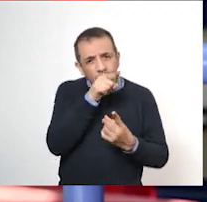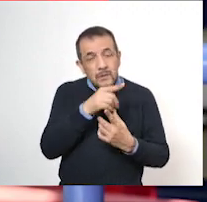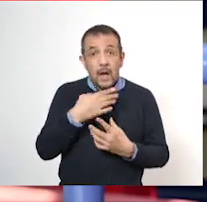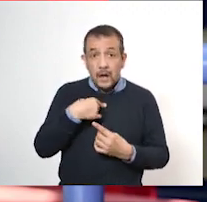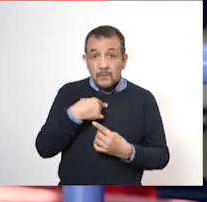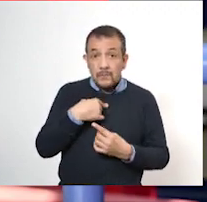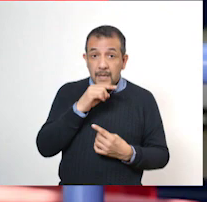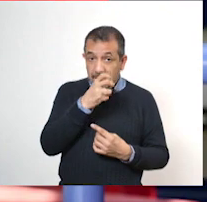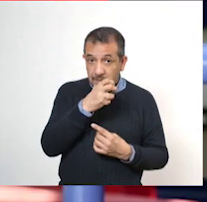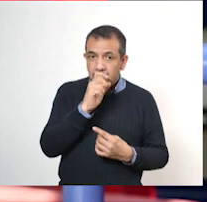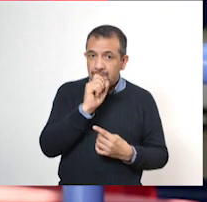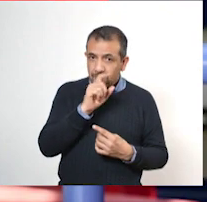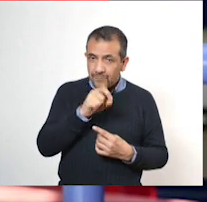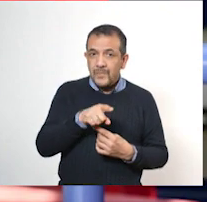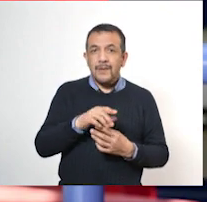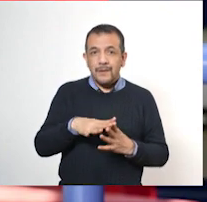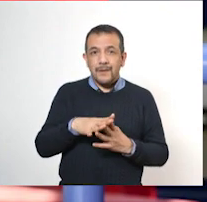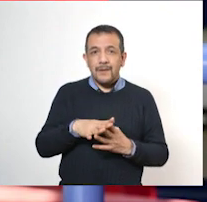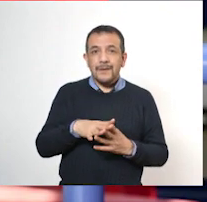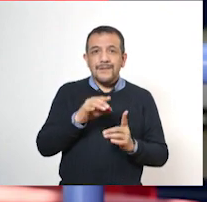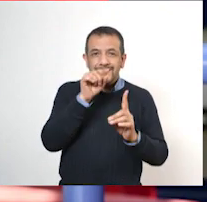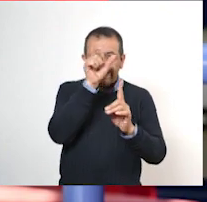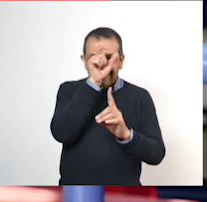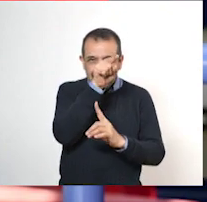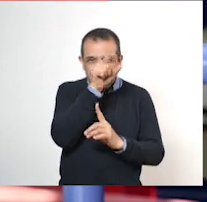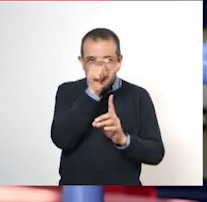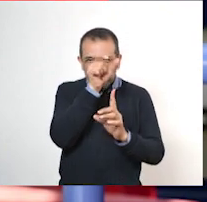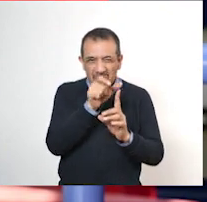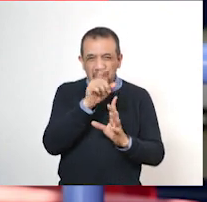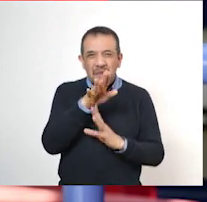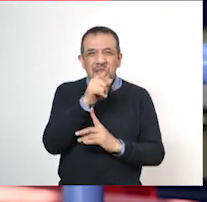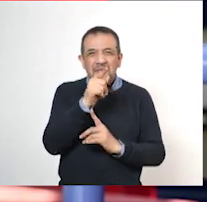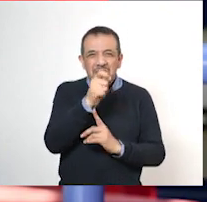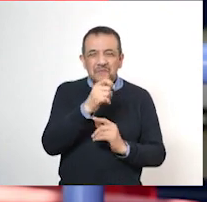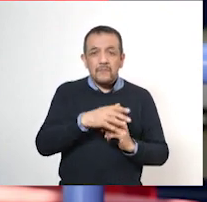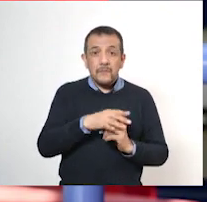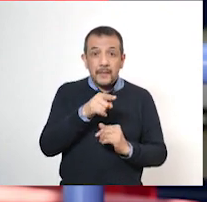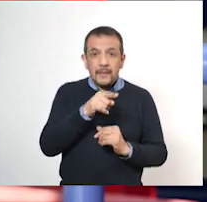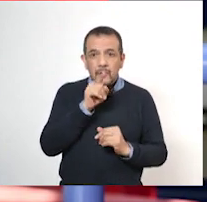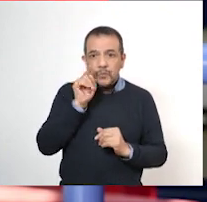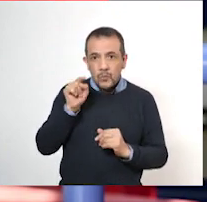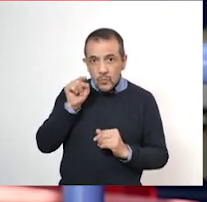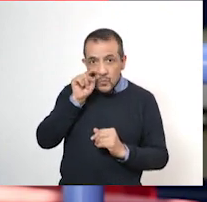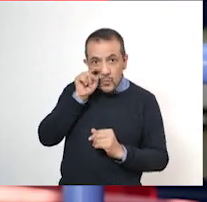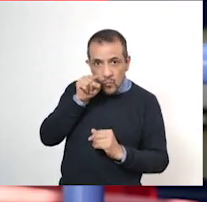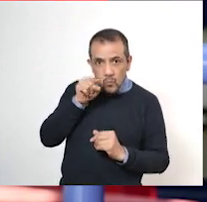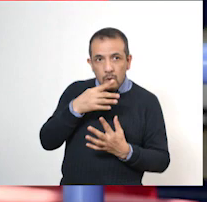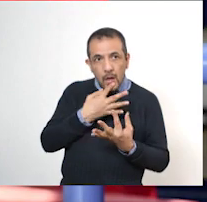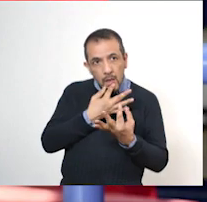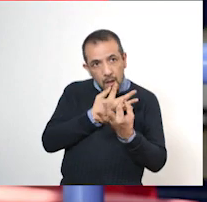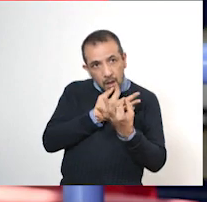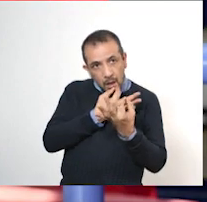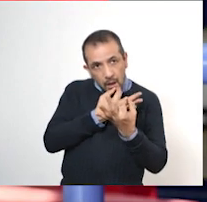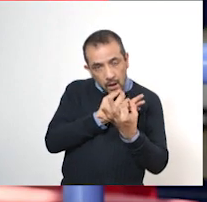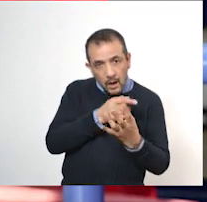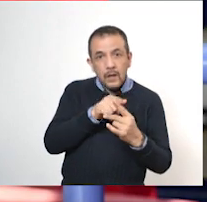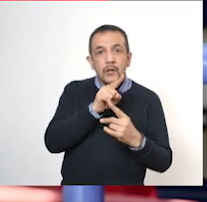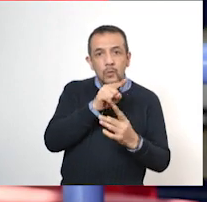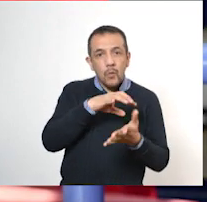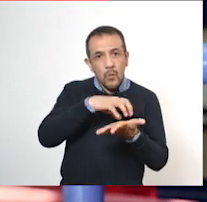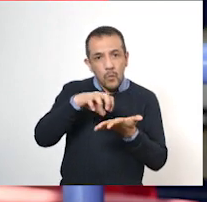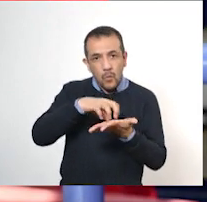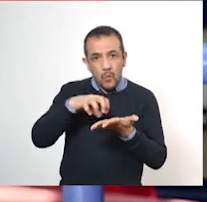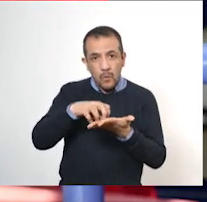Generalmente estos personajes tienen como fin hacer que te interese comprar el producto y muchos de